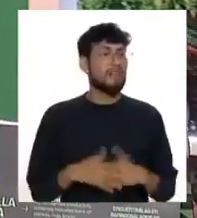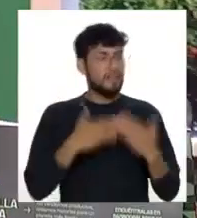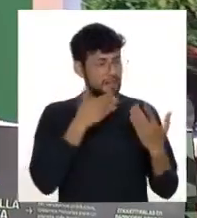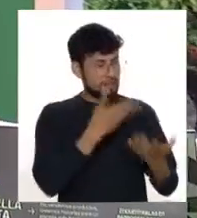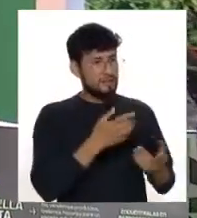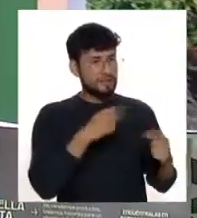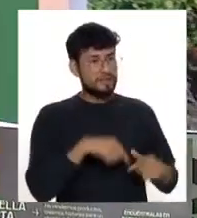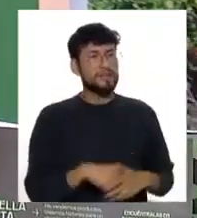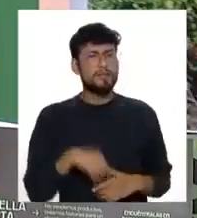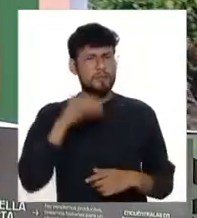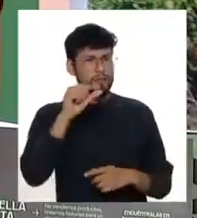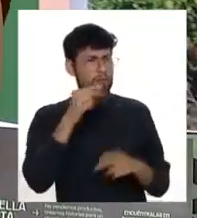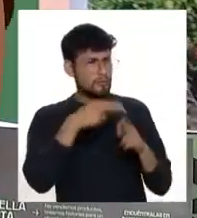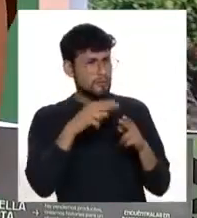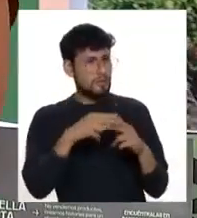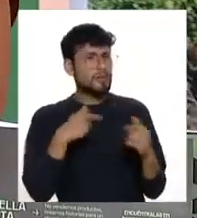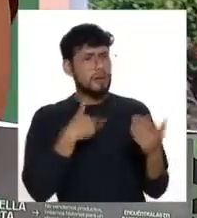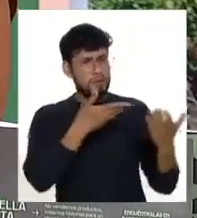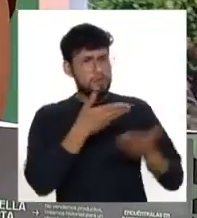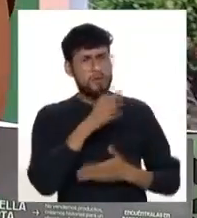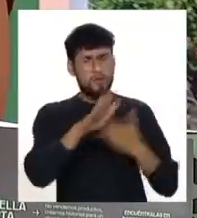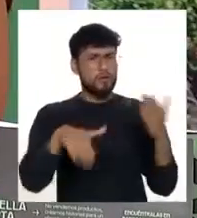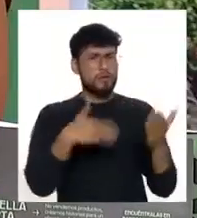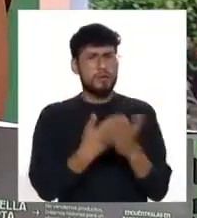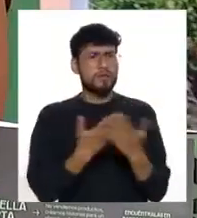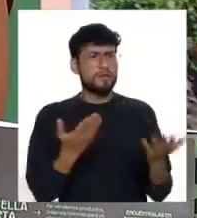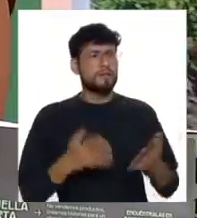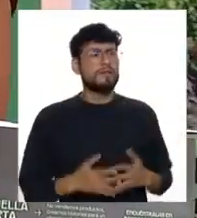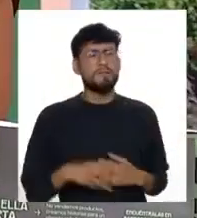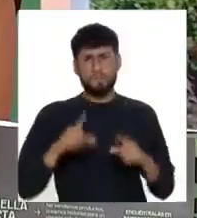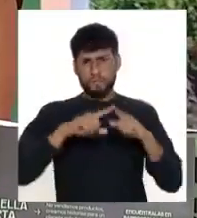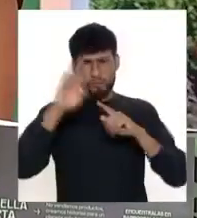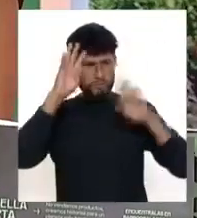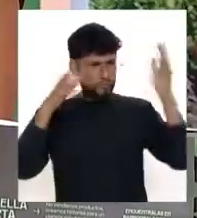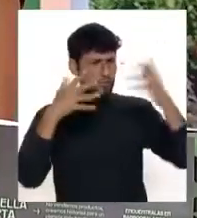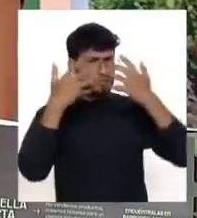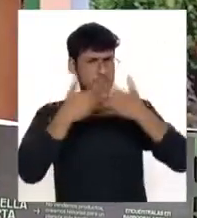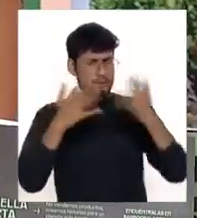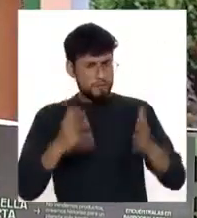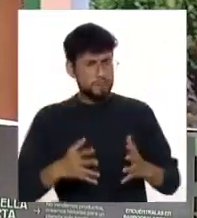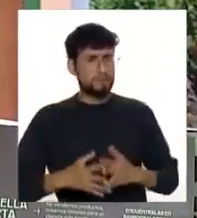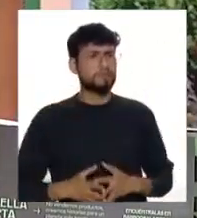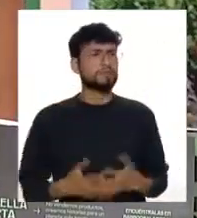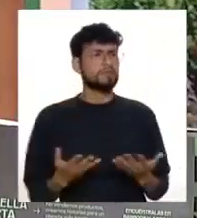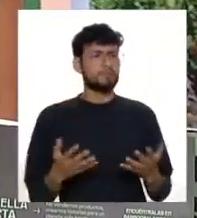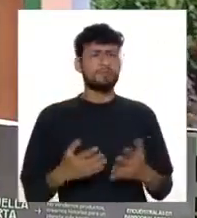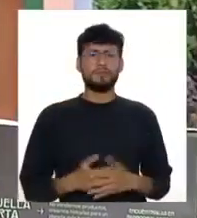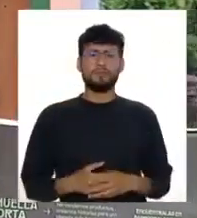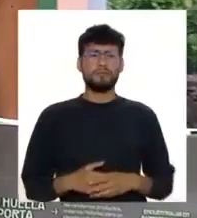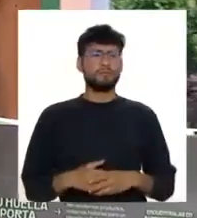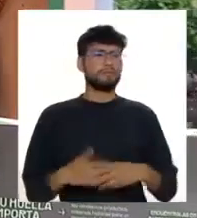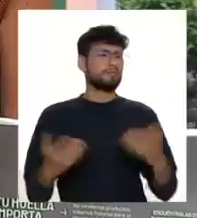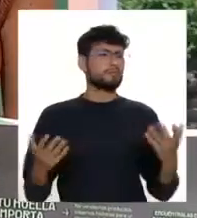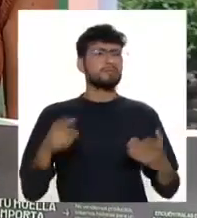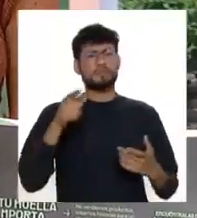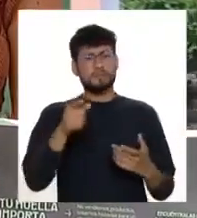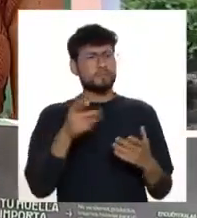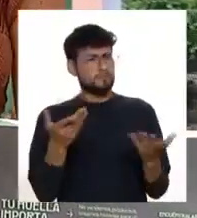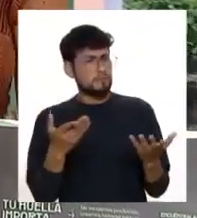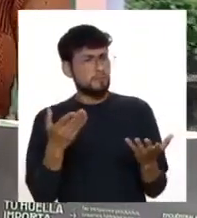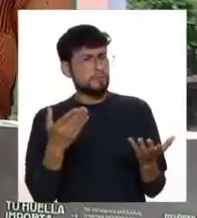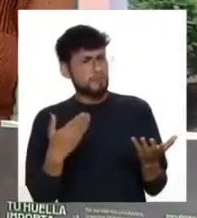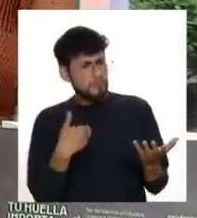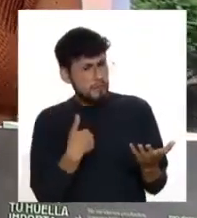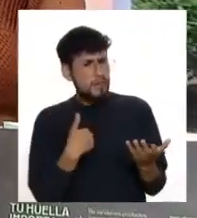graas si me permite solamente invitar a todas las eh emprendedores empresarios que eh tengan